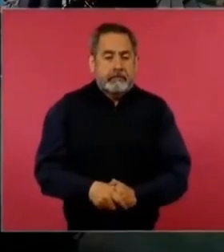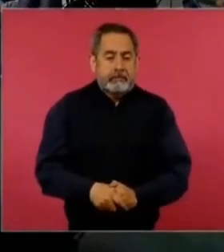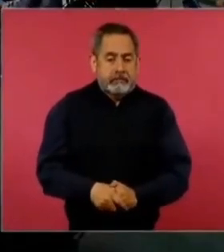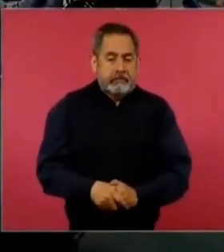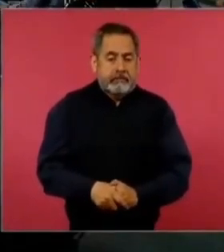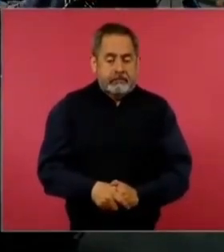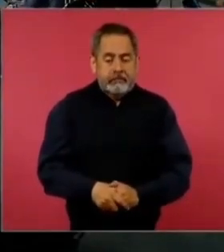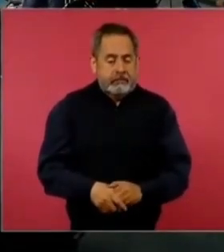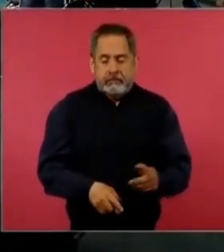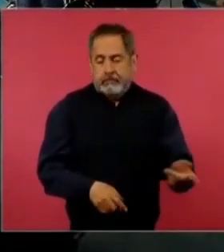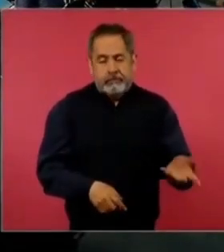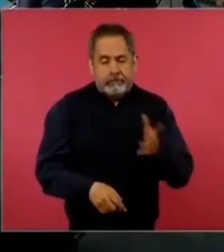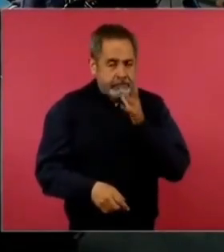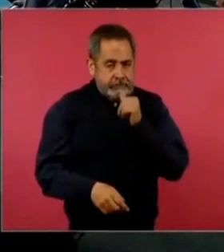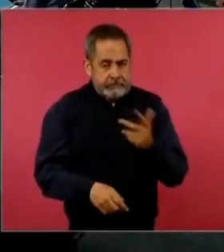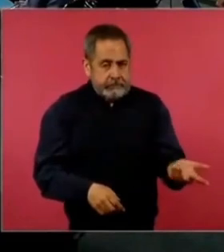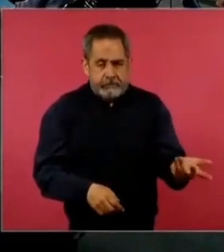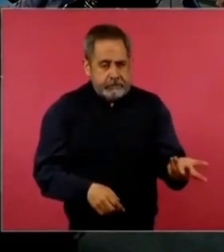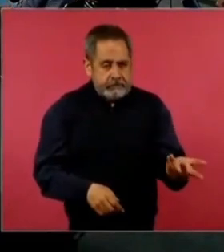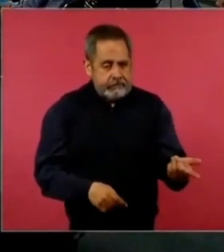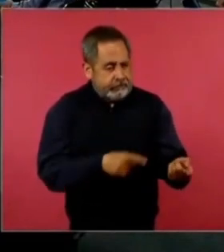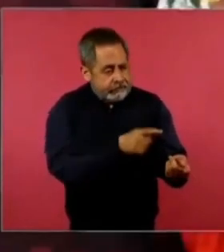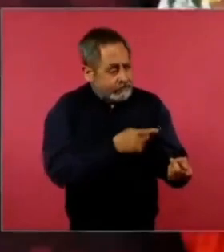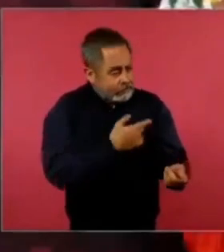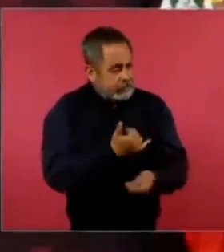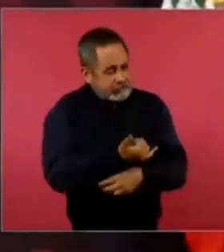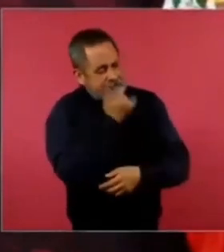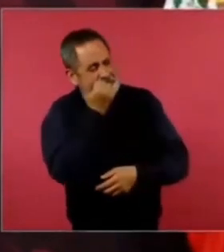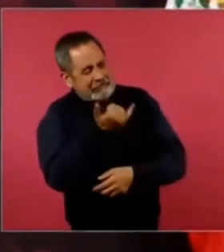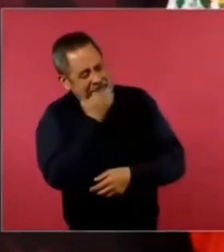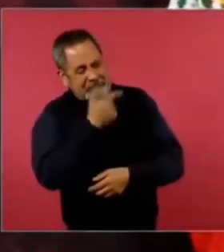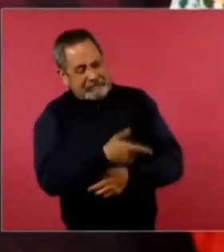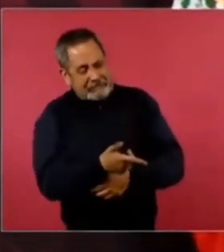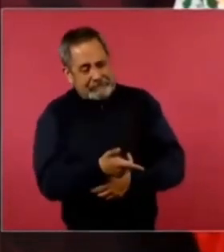Pero no puede estar cometiendo esos errores, ¿no?